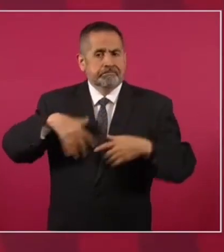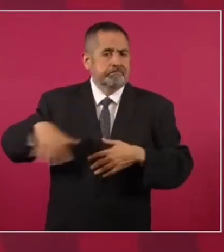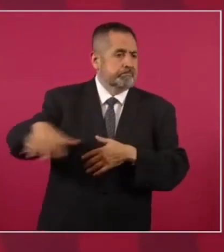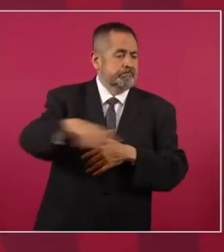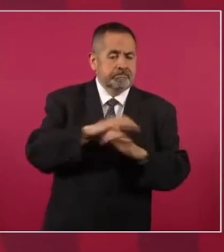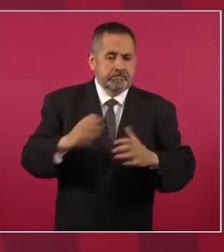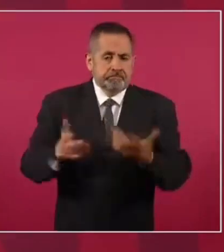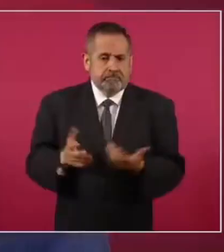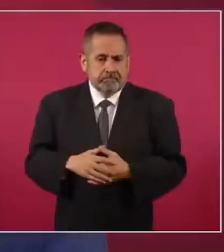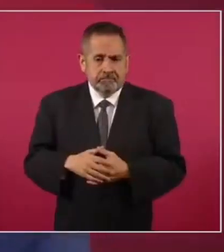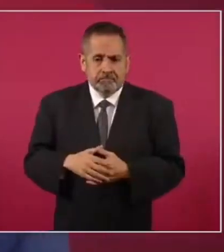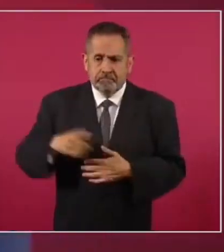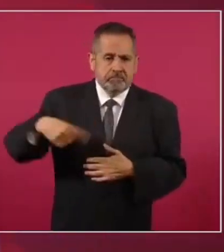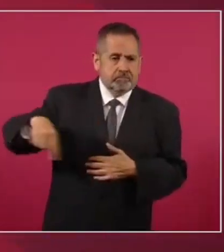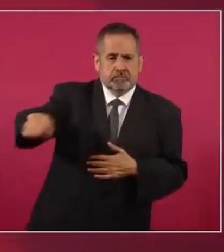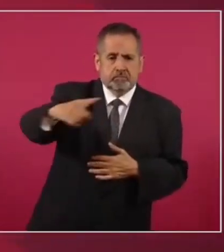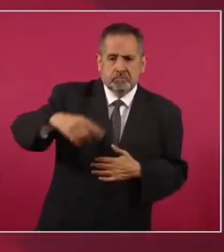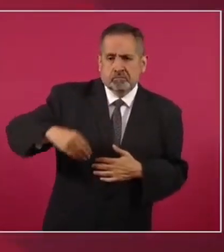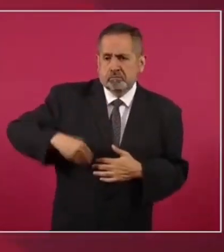¿Qué culpa tiene la gente